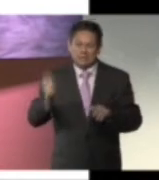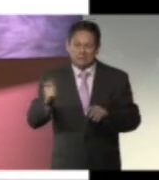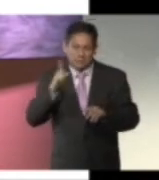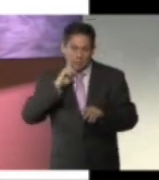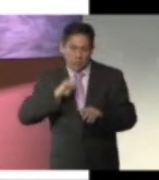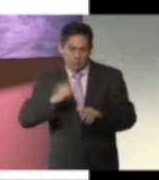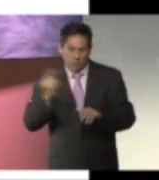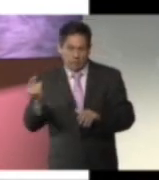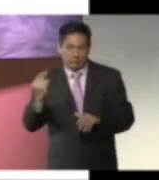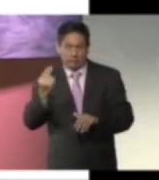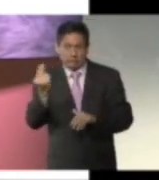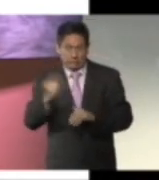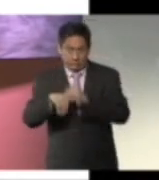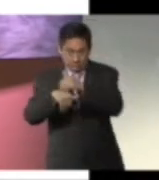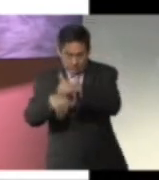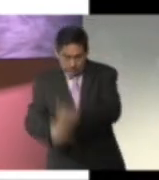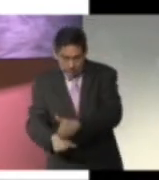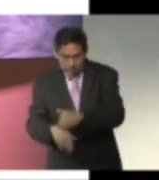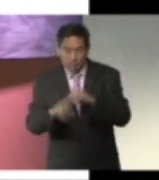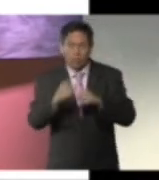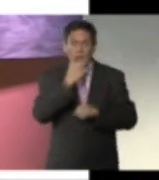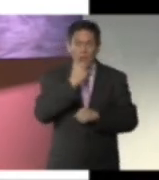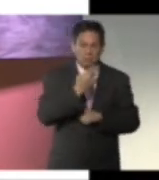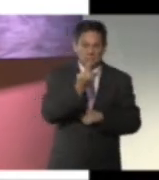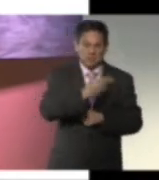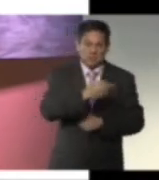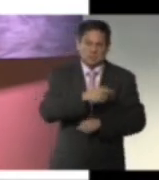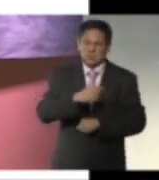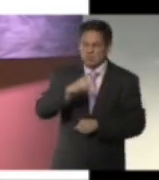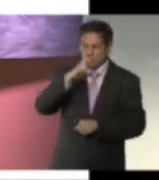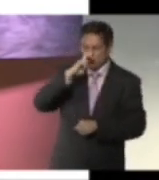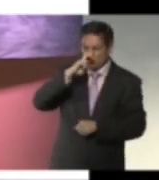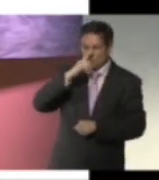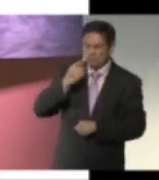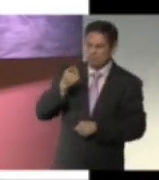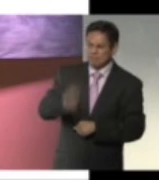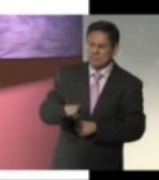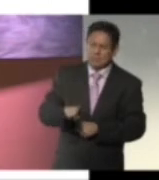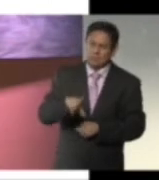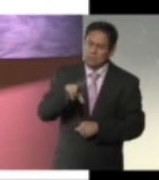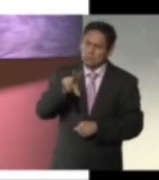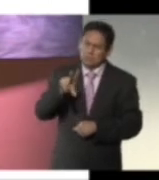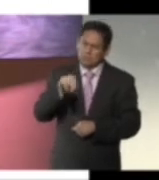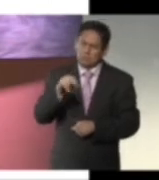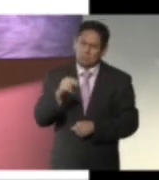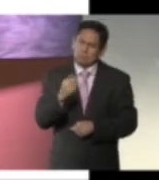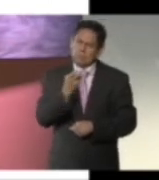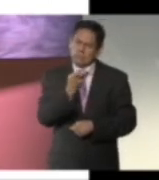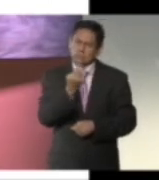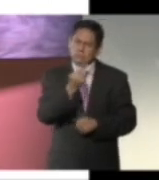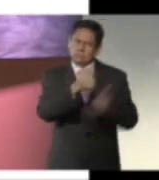manera, desde el punto de vista de lo personal, ya podríamos entrar después a los estereotipos, y desde lo social,